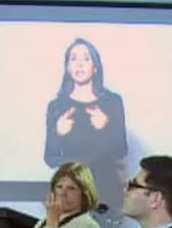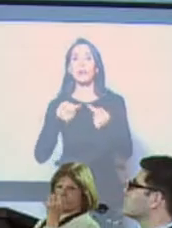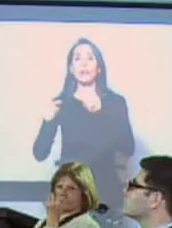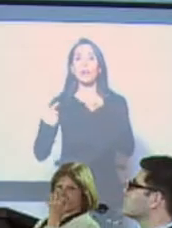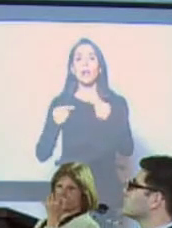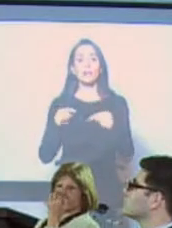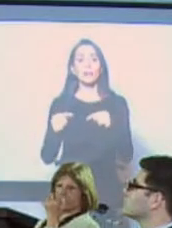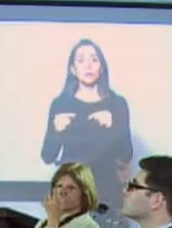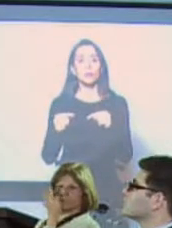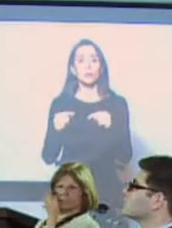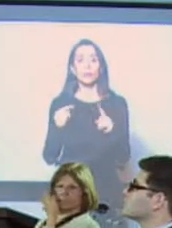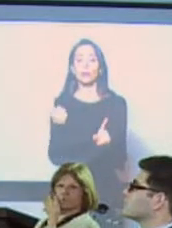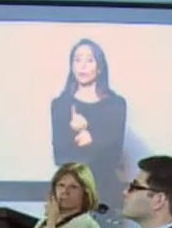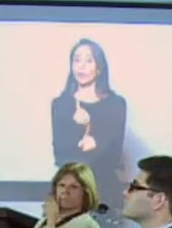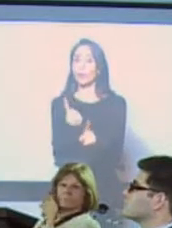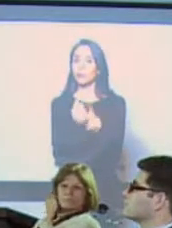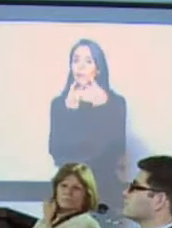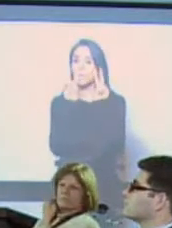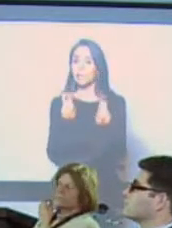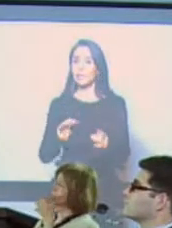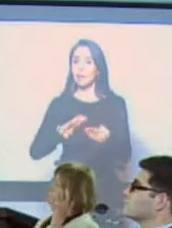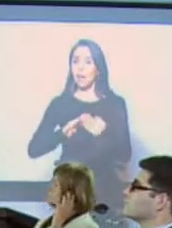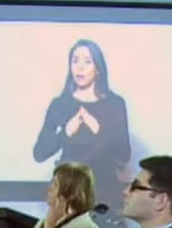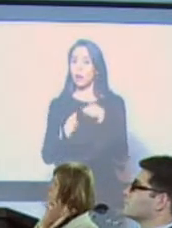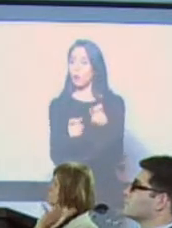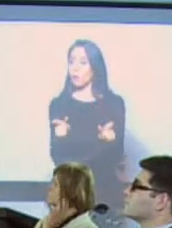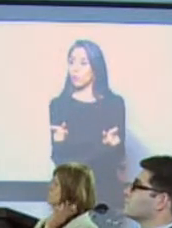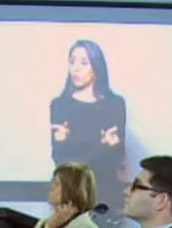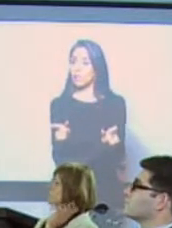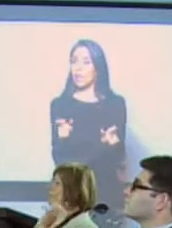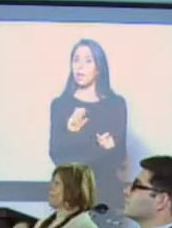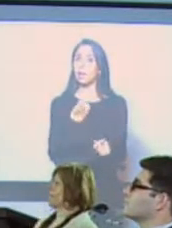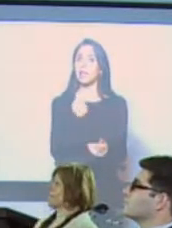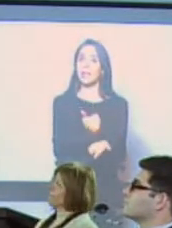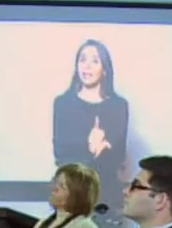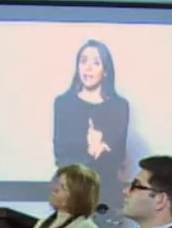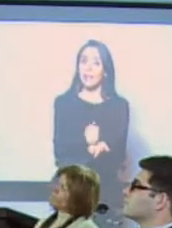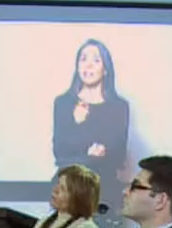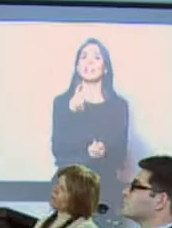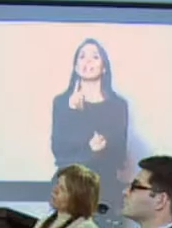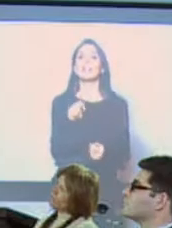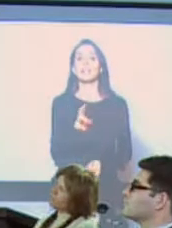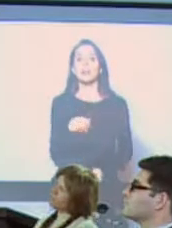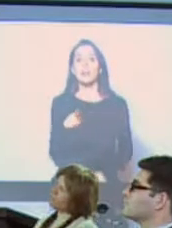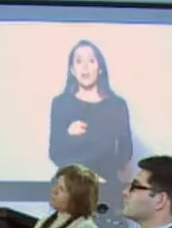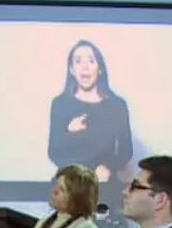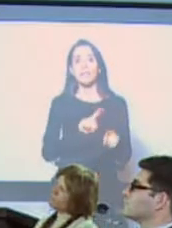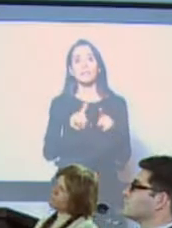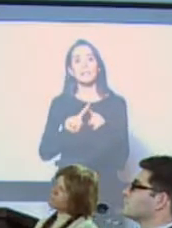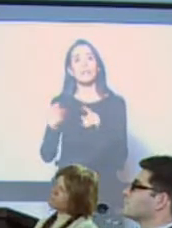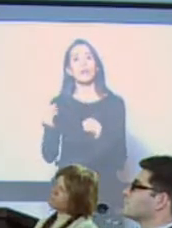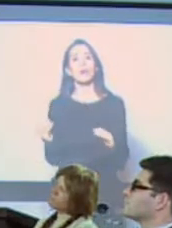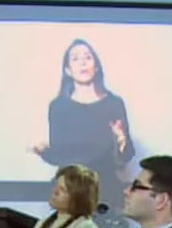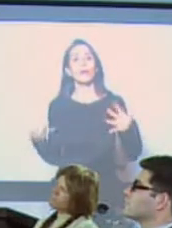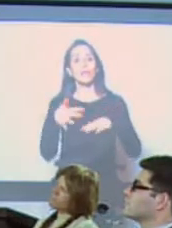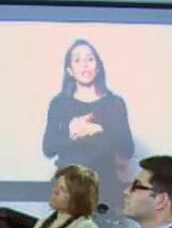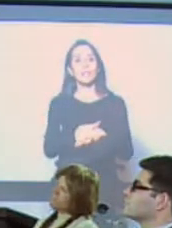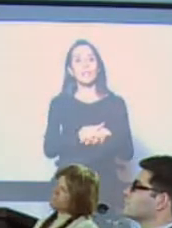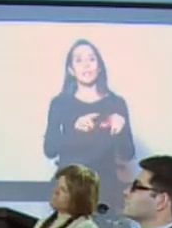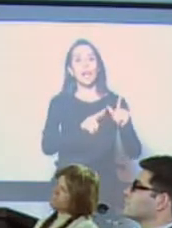ellas conversar el tema de las comunidades de lesbianas, gays, bisexuales y trans y su integración en los